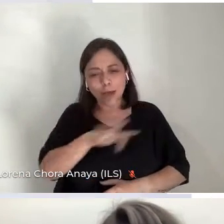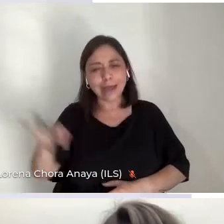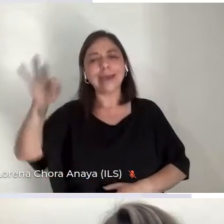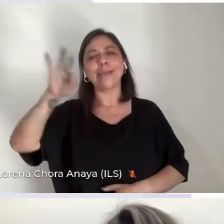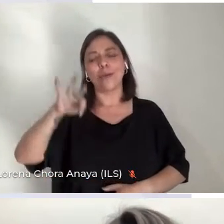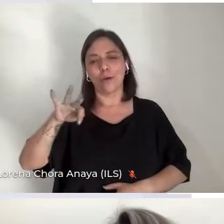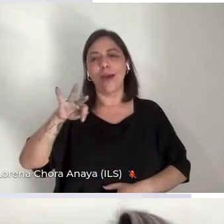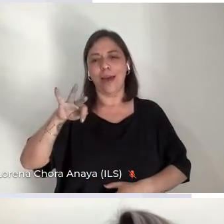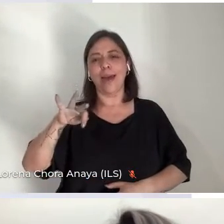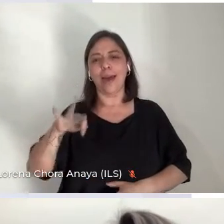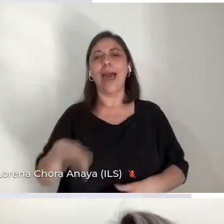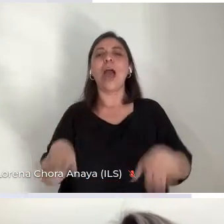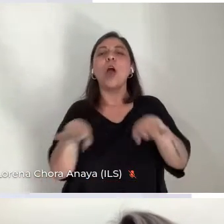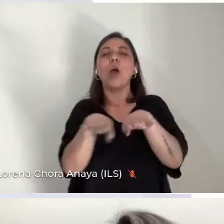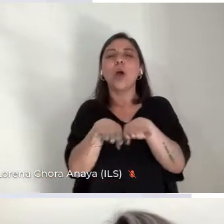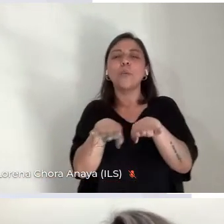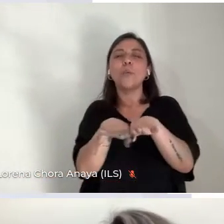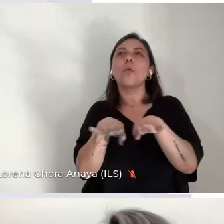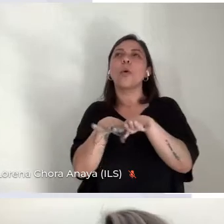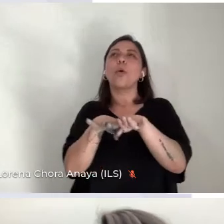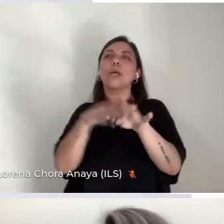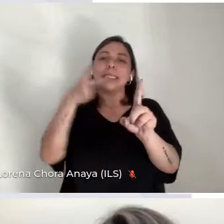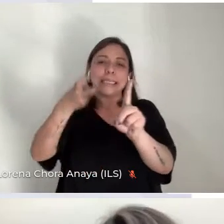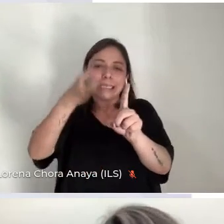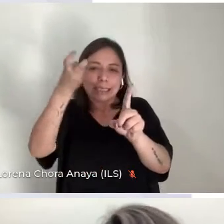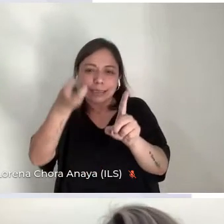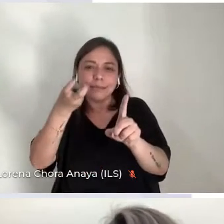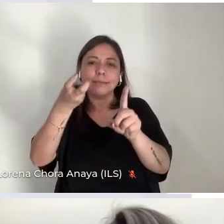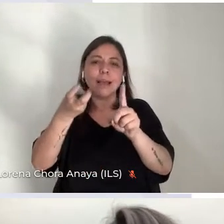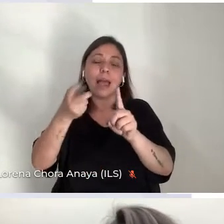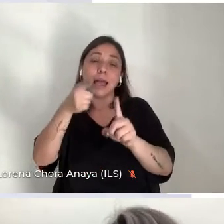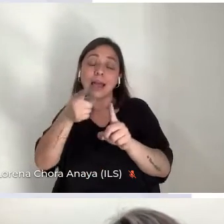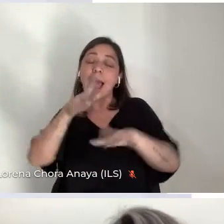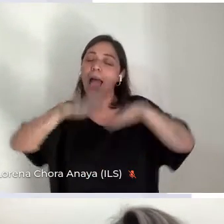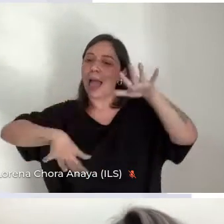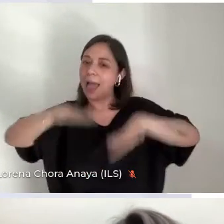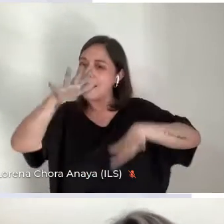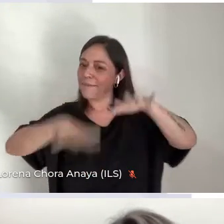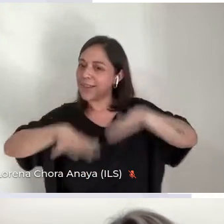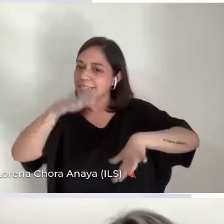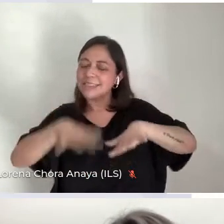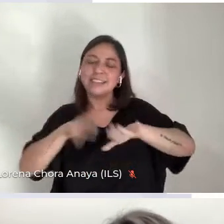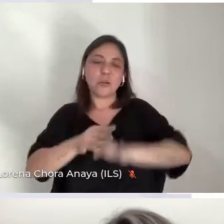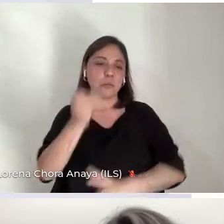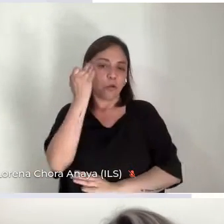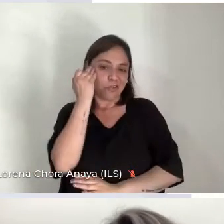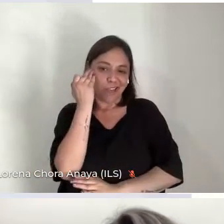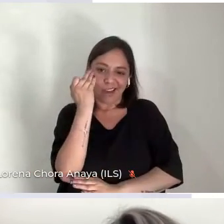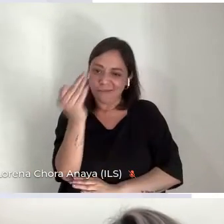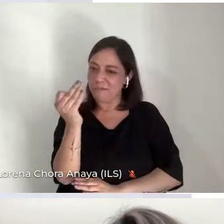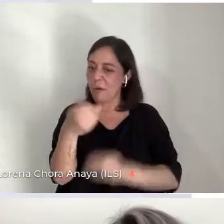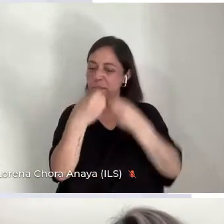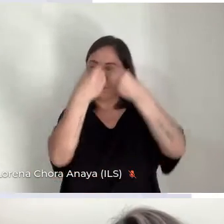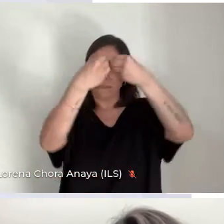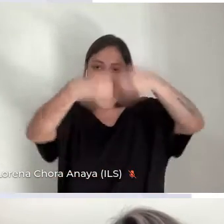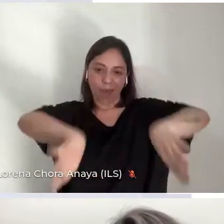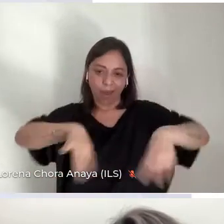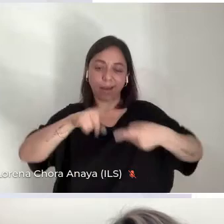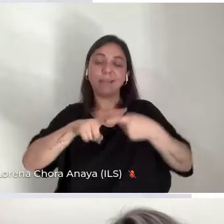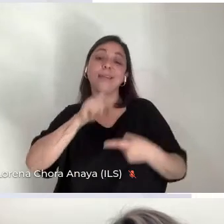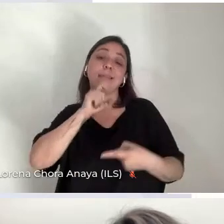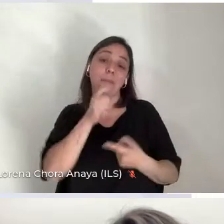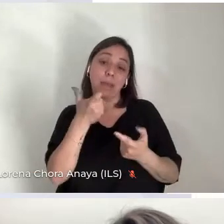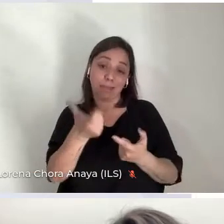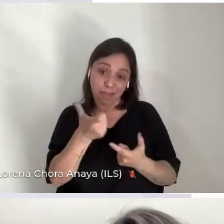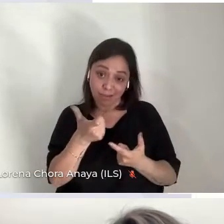más tangibles, en esa medida hemos visto que podemos desperdiciar tanto tiempo como dinero.